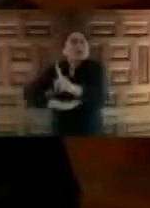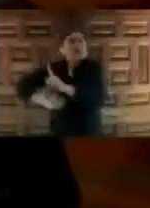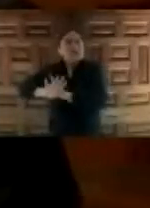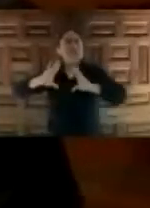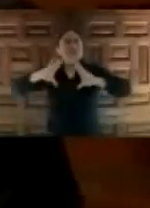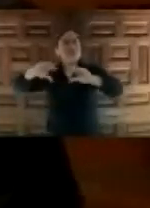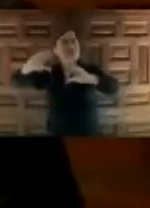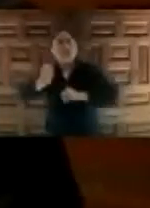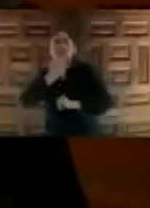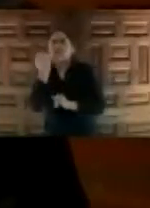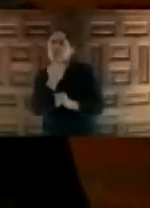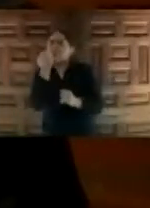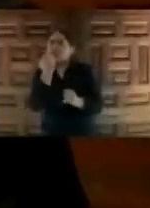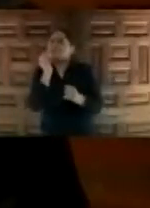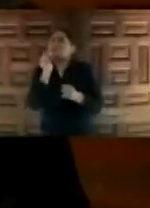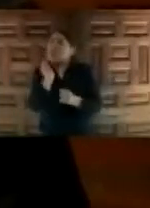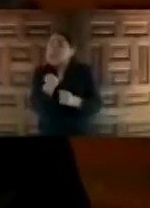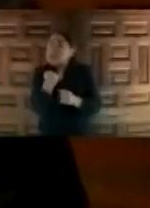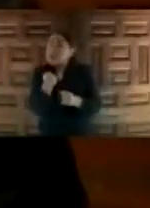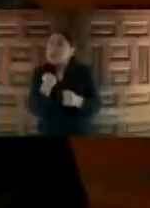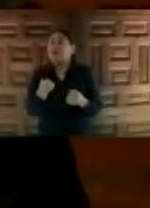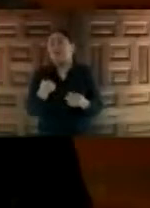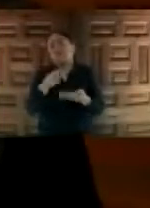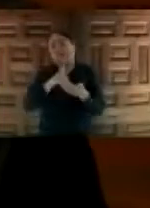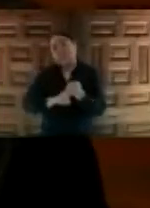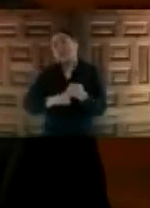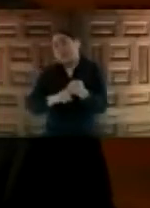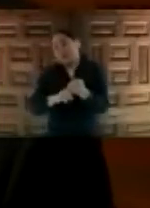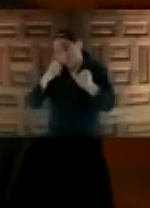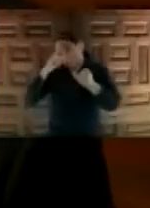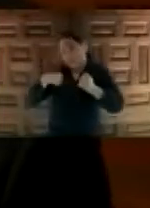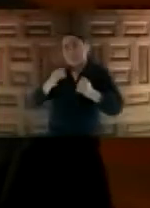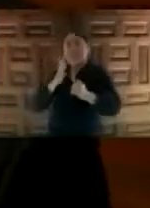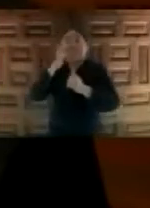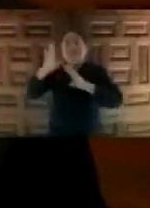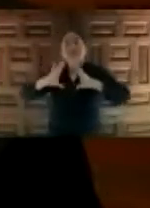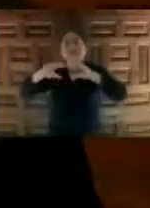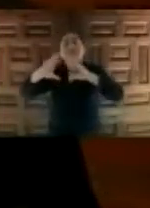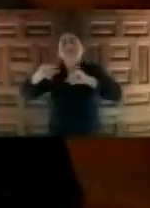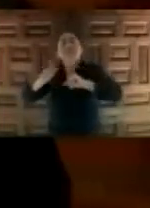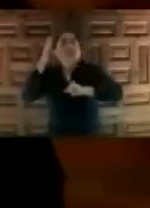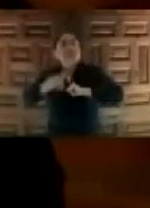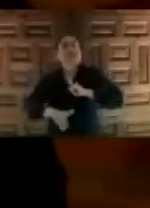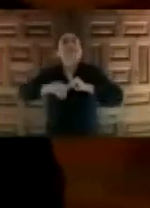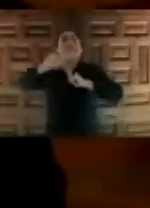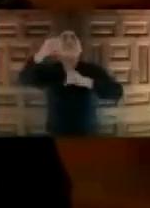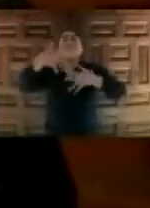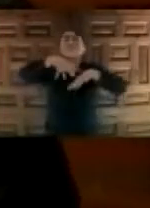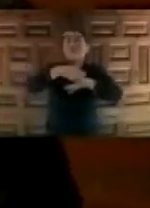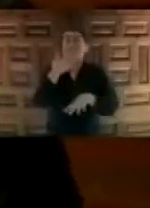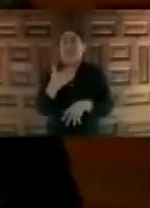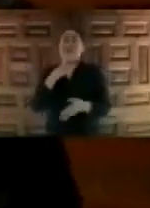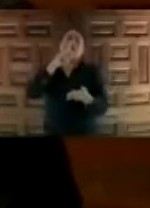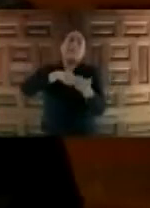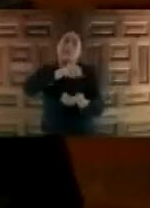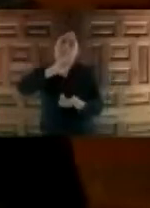lo que se estaba erosionando fundamentalmente era la formación de ciudadanas y ciudadanos integrales. En